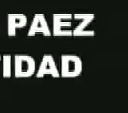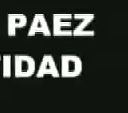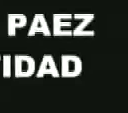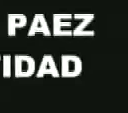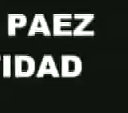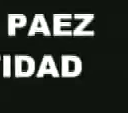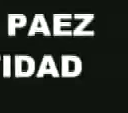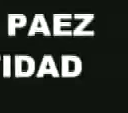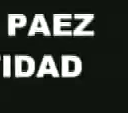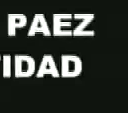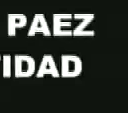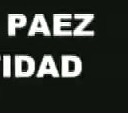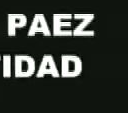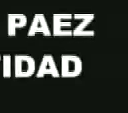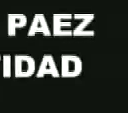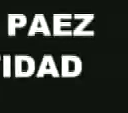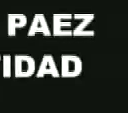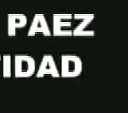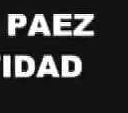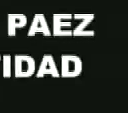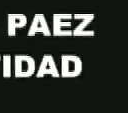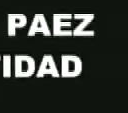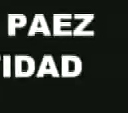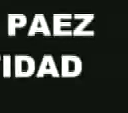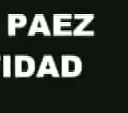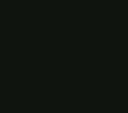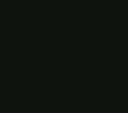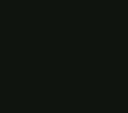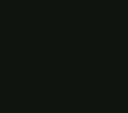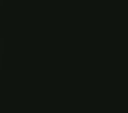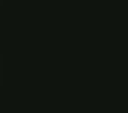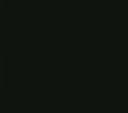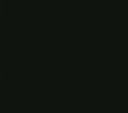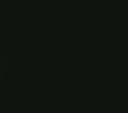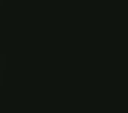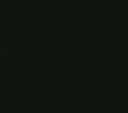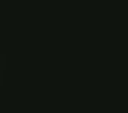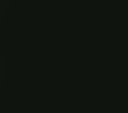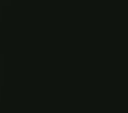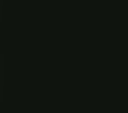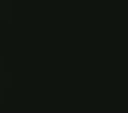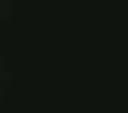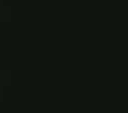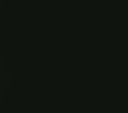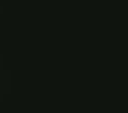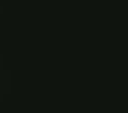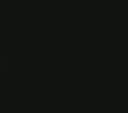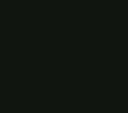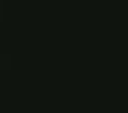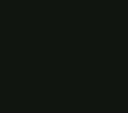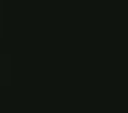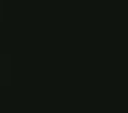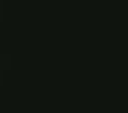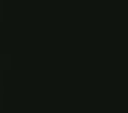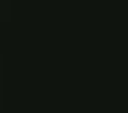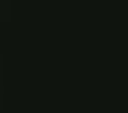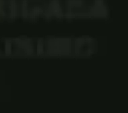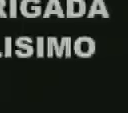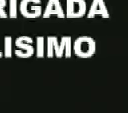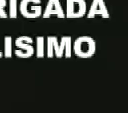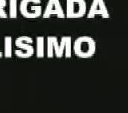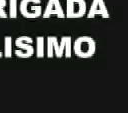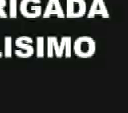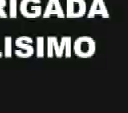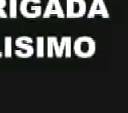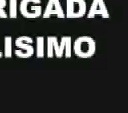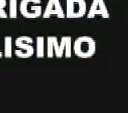Mi nombre es Starlin José Páez Mujica, cédula de identidad 26067-119, el francotirador,